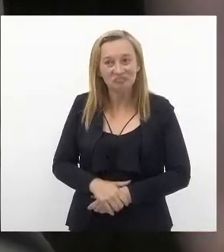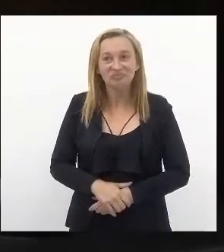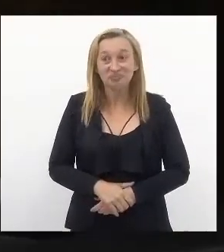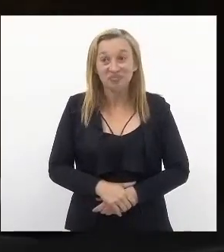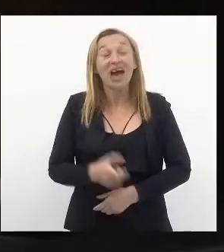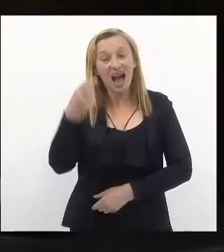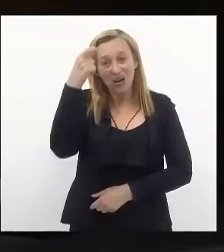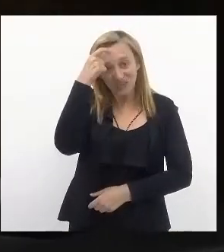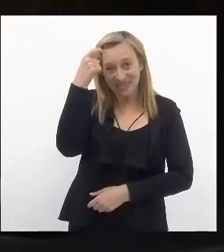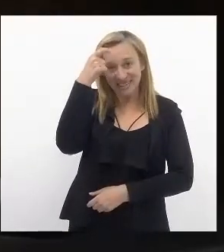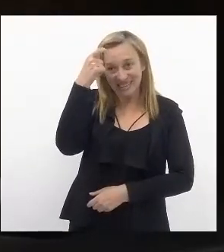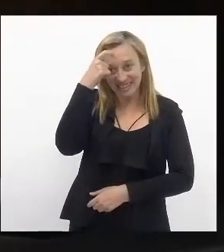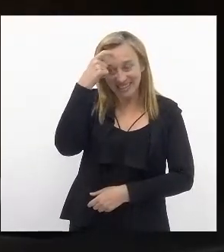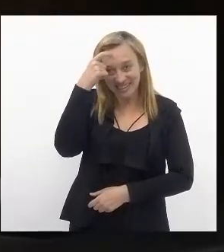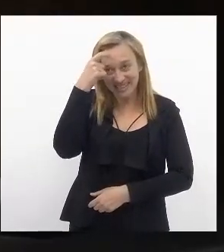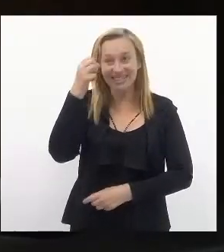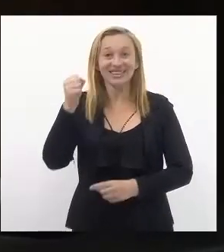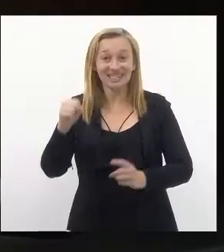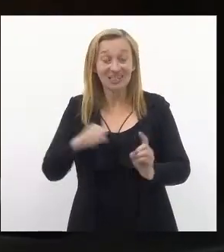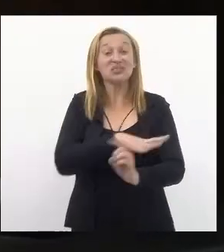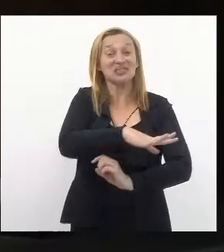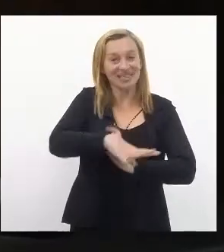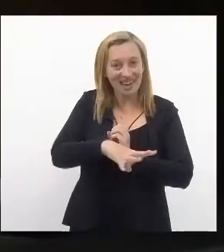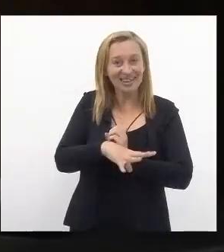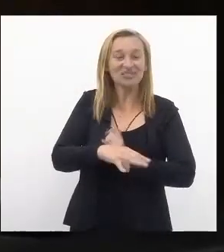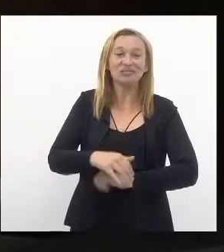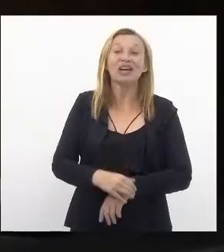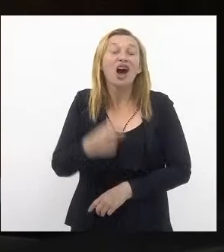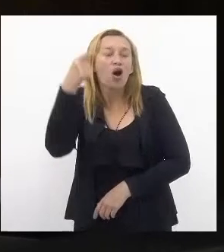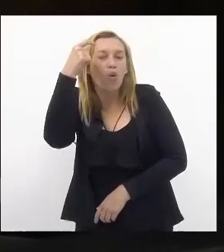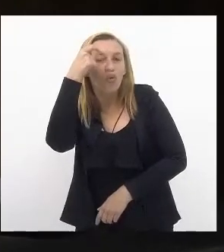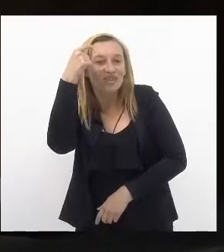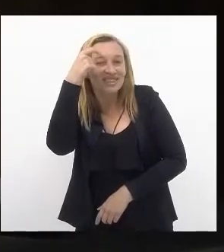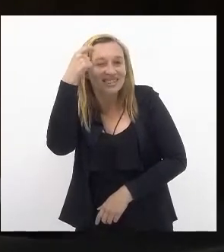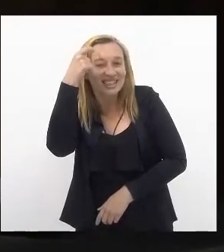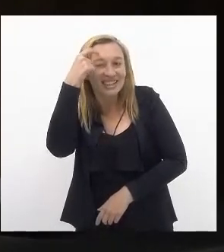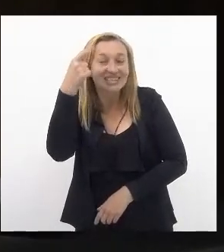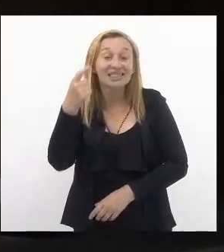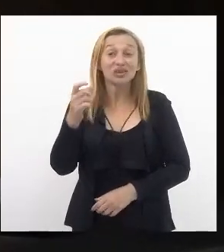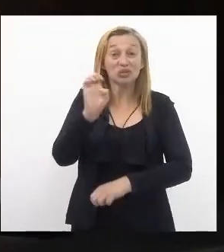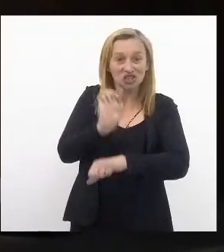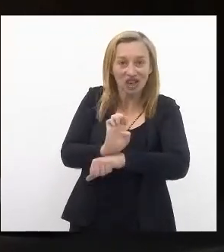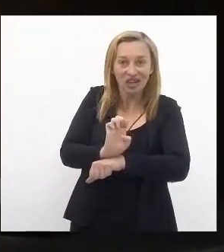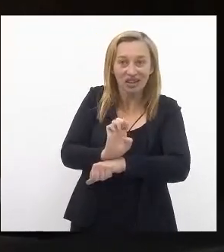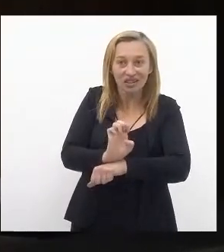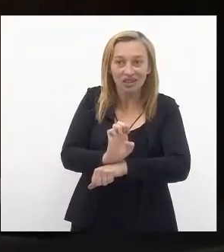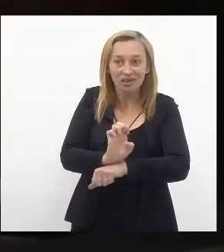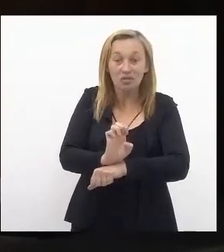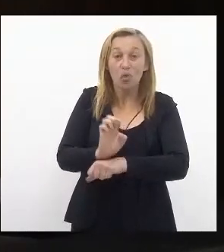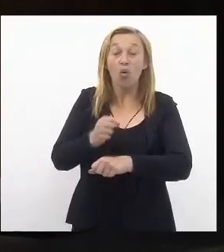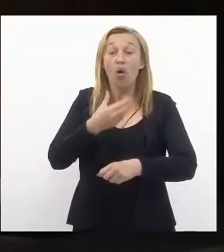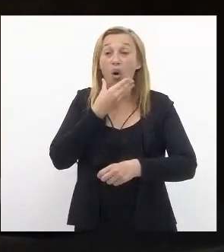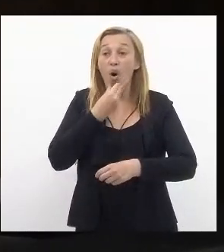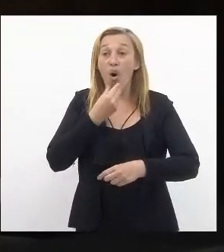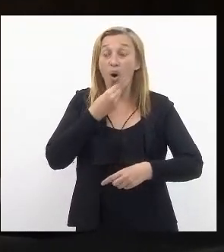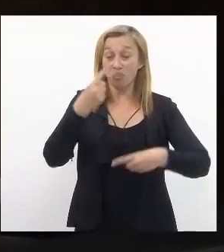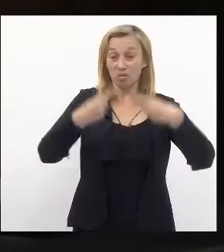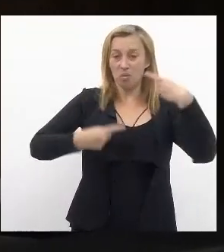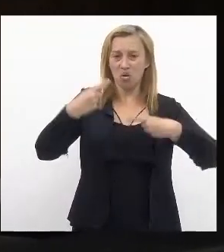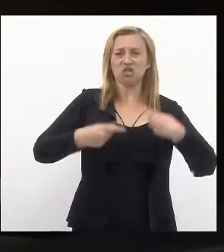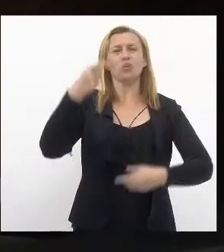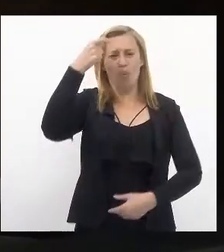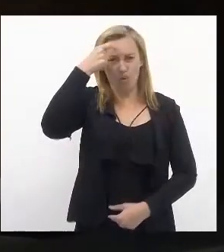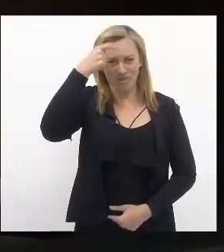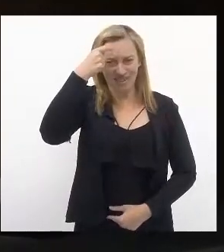la conciencia en la ciudad, en la sociedad, la conciencia en el Estado. El hombre político tiene que tener